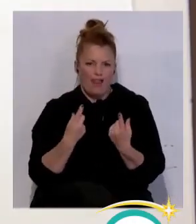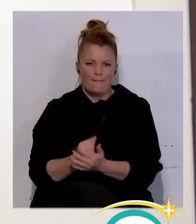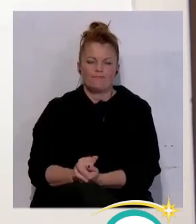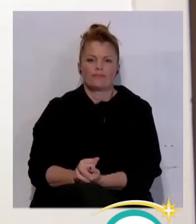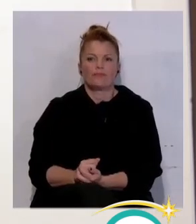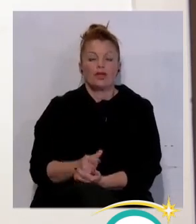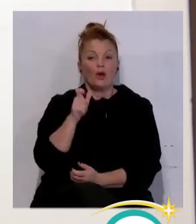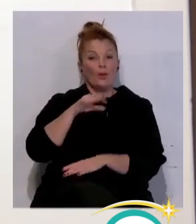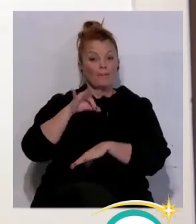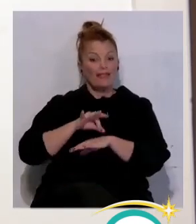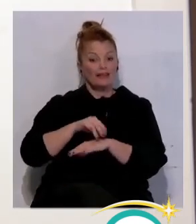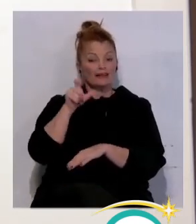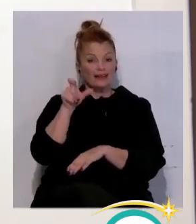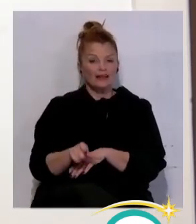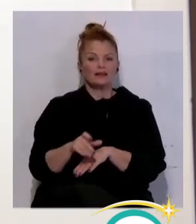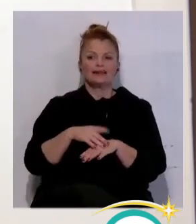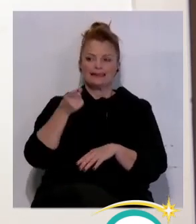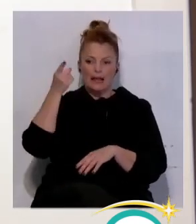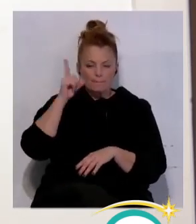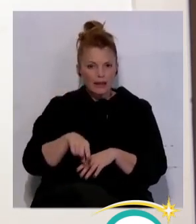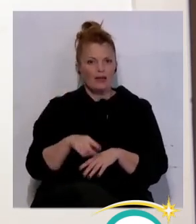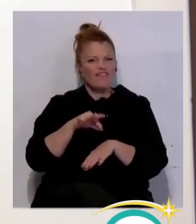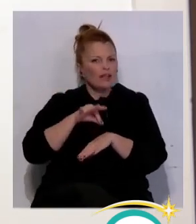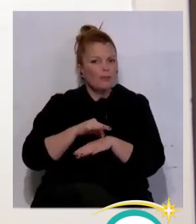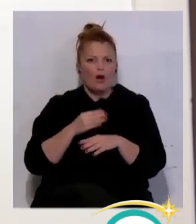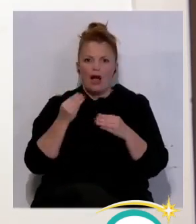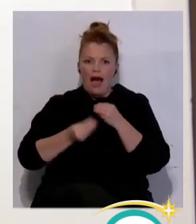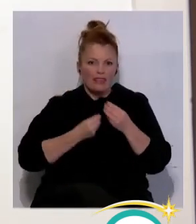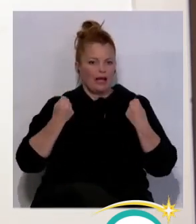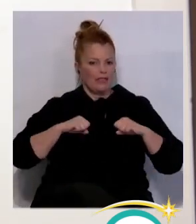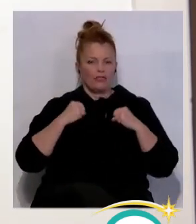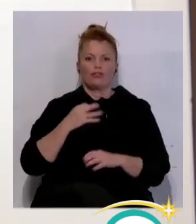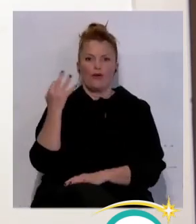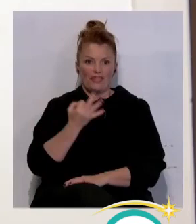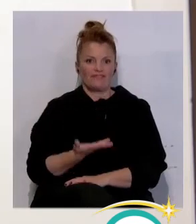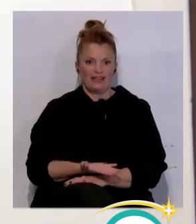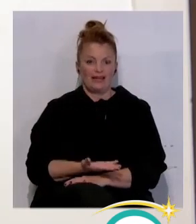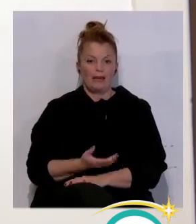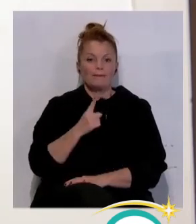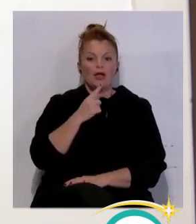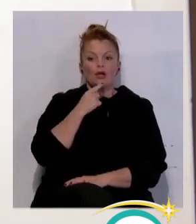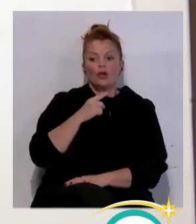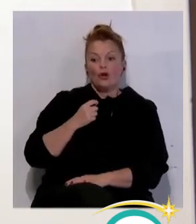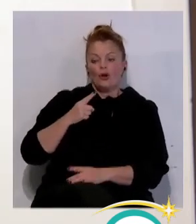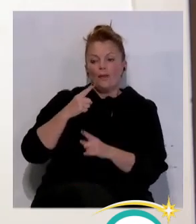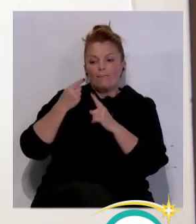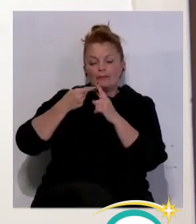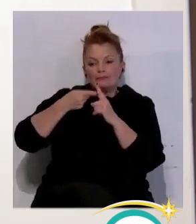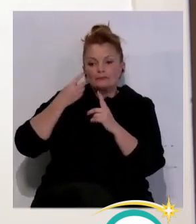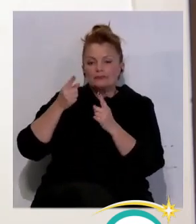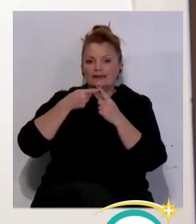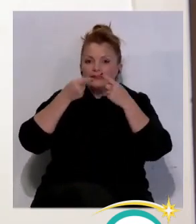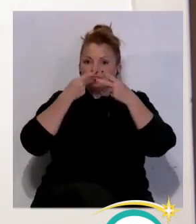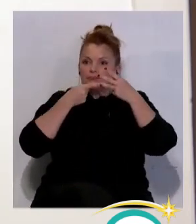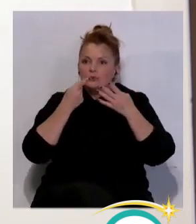de un paciente enfermo, también tiene que realizar ejercicio, pero claro, la indicación del ejercicio tiene que estar bajo